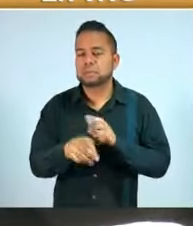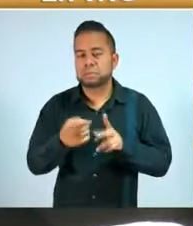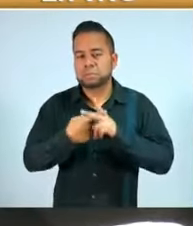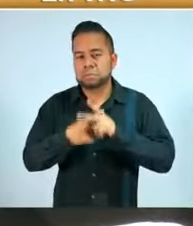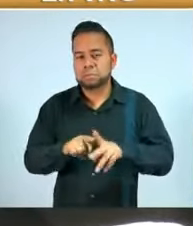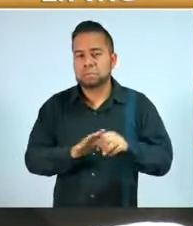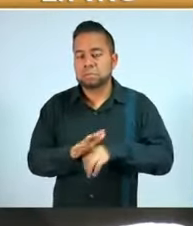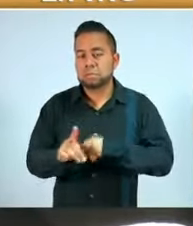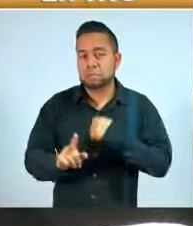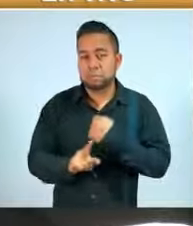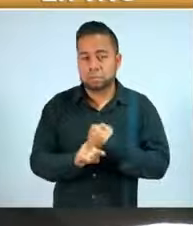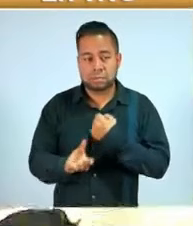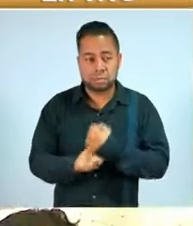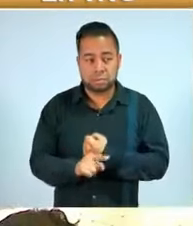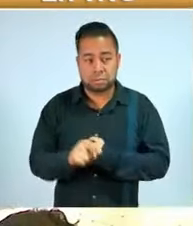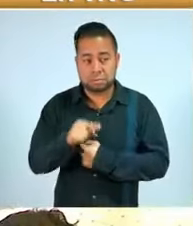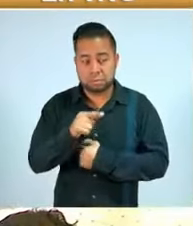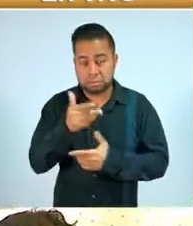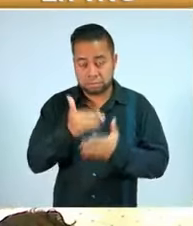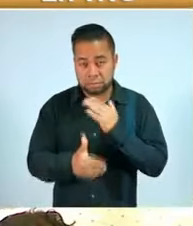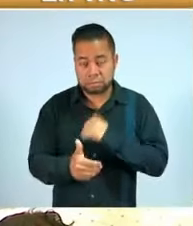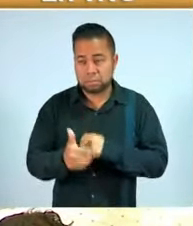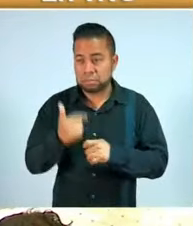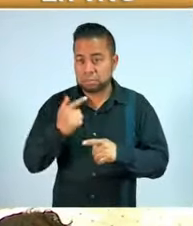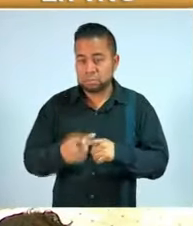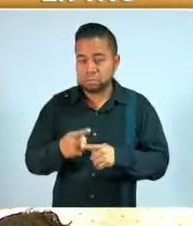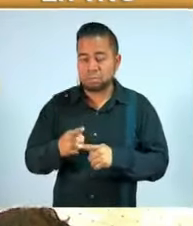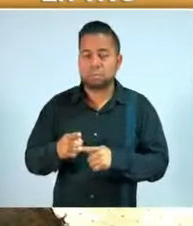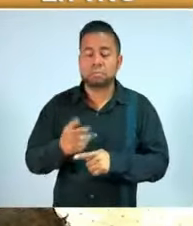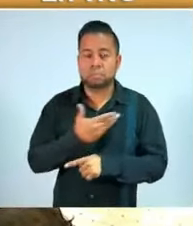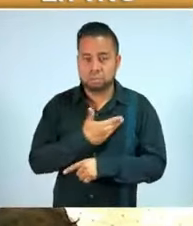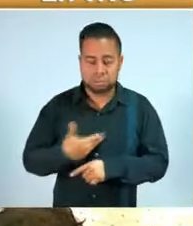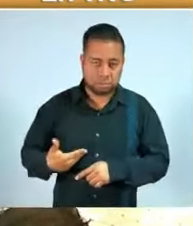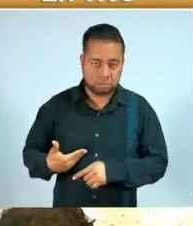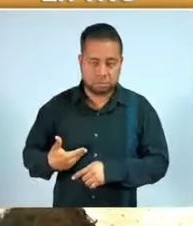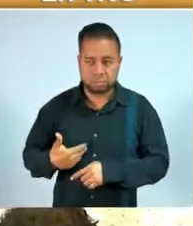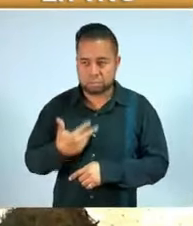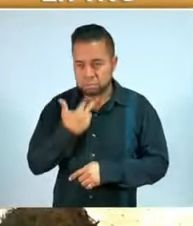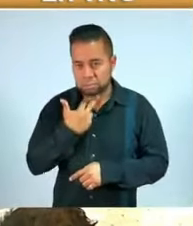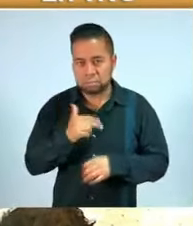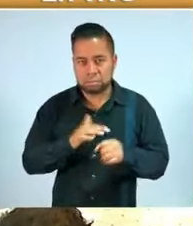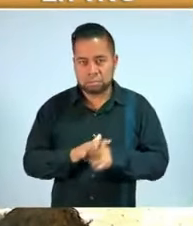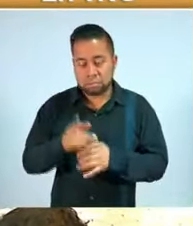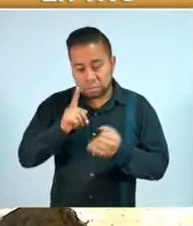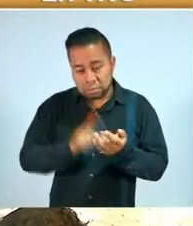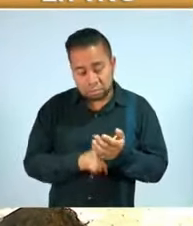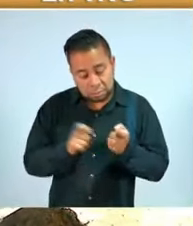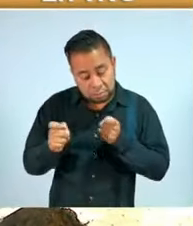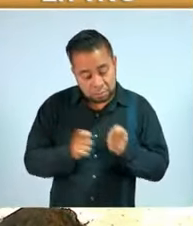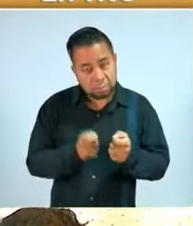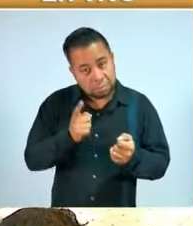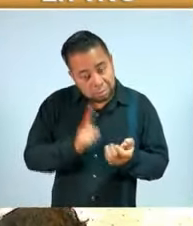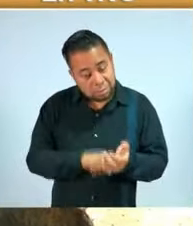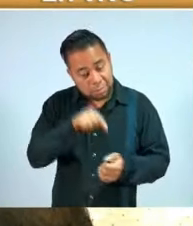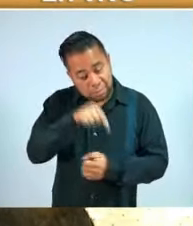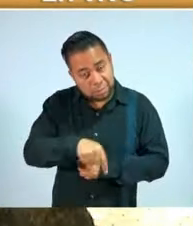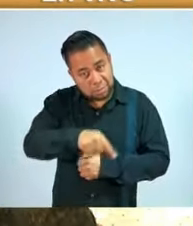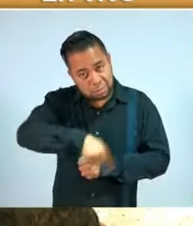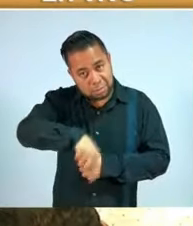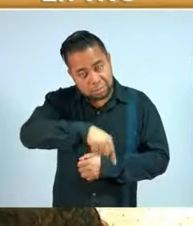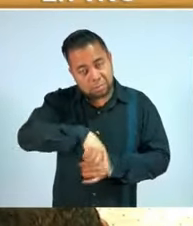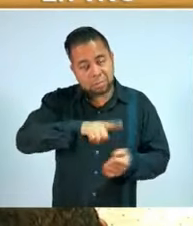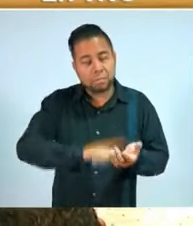este problema que hoy enfrenta la presidenta, es por el órgano interno de control,